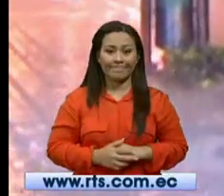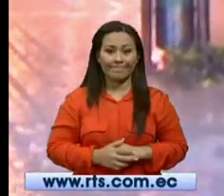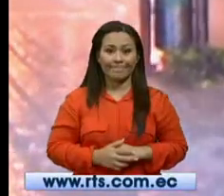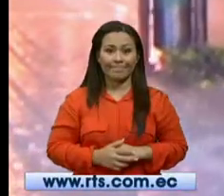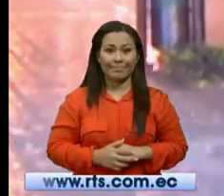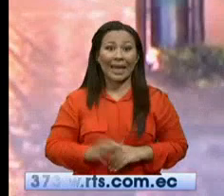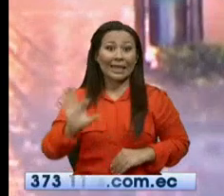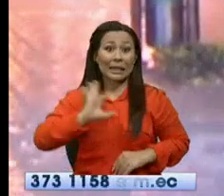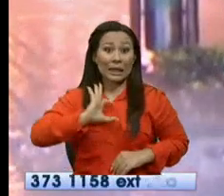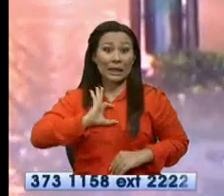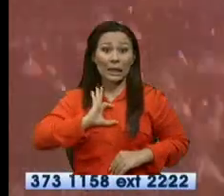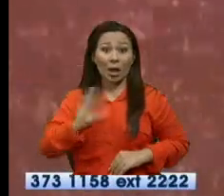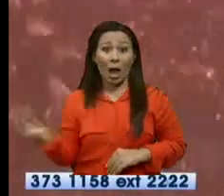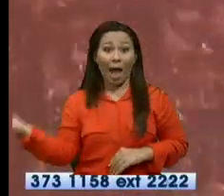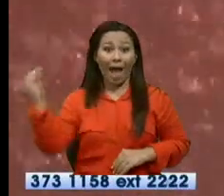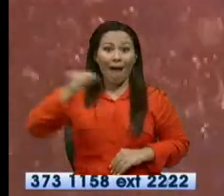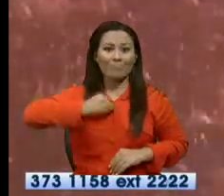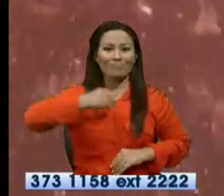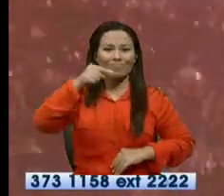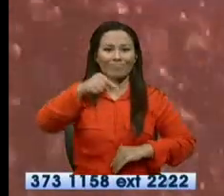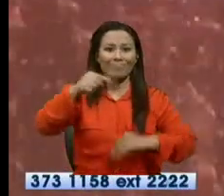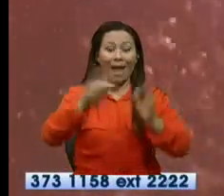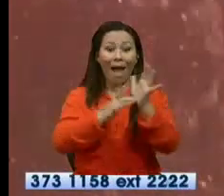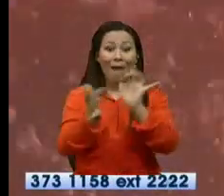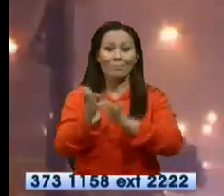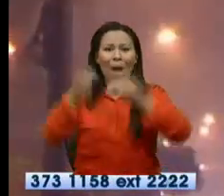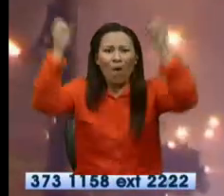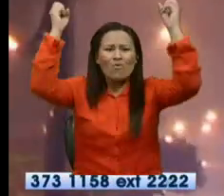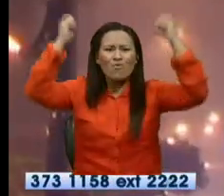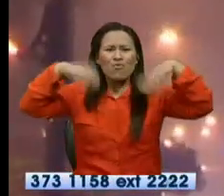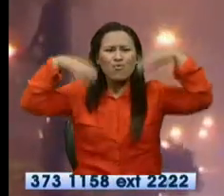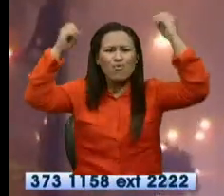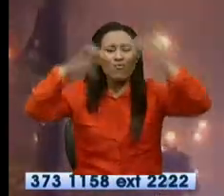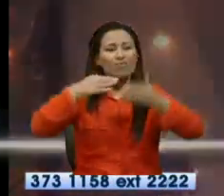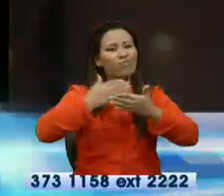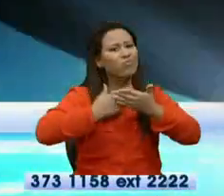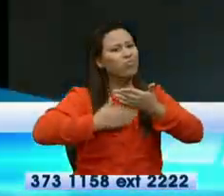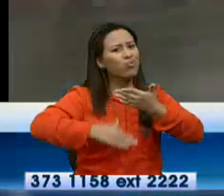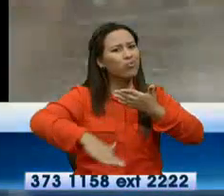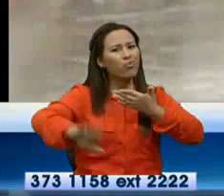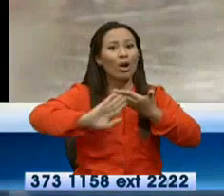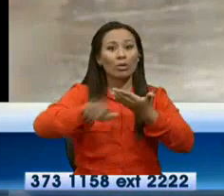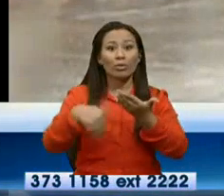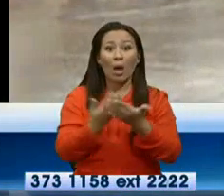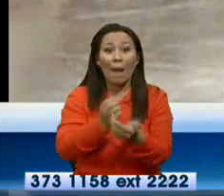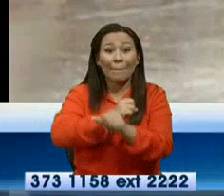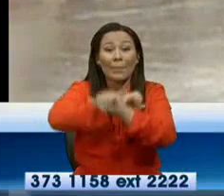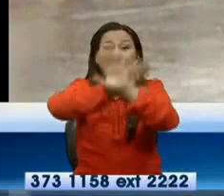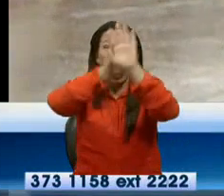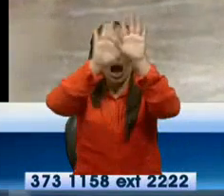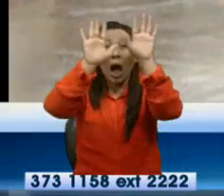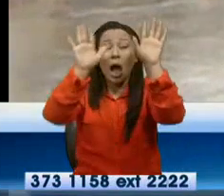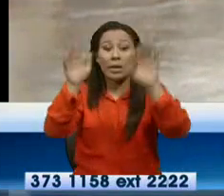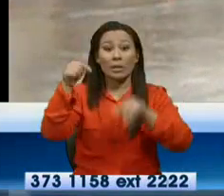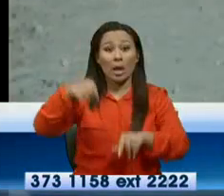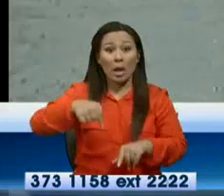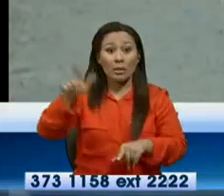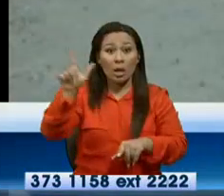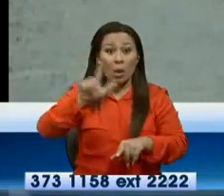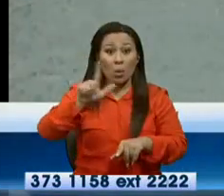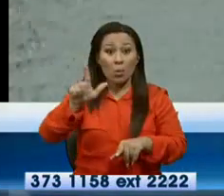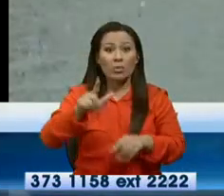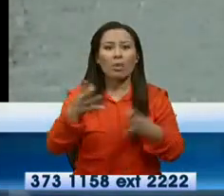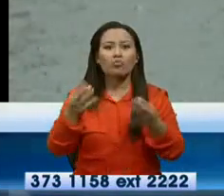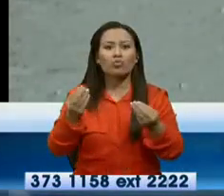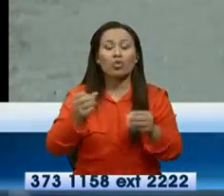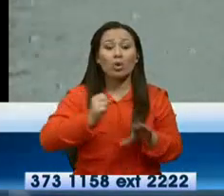Una fuerte precipitación marcó el inicio de semana en Guayaquil. Durante toda la madrugada y las primeras horas de la mañana de este lunes, llovió tanto